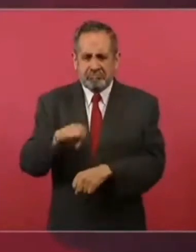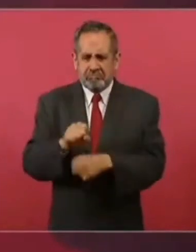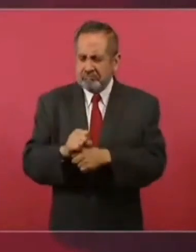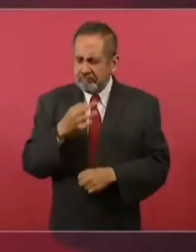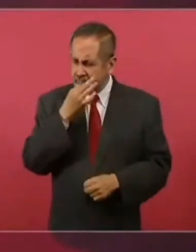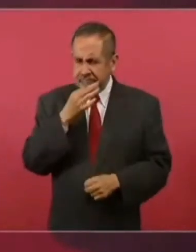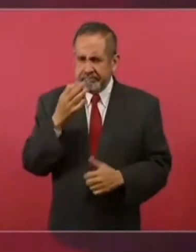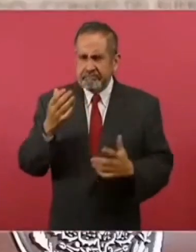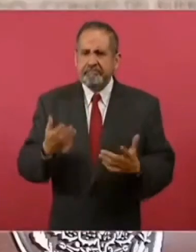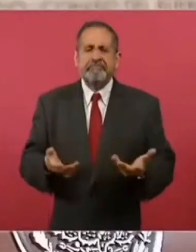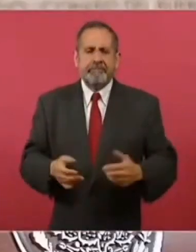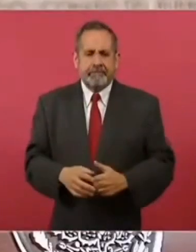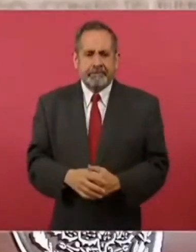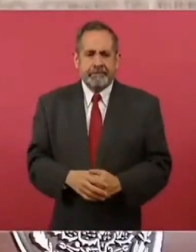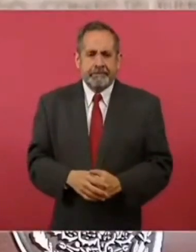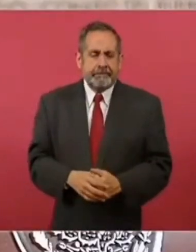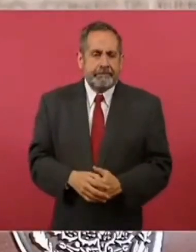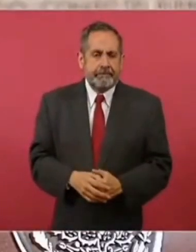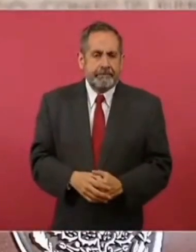semana